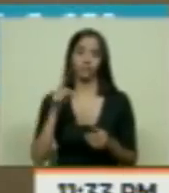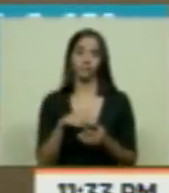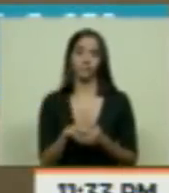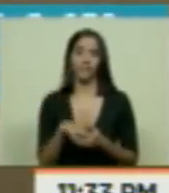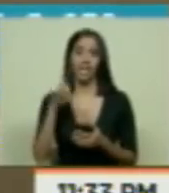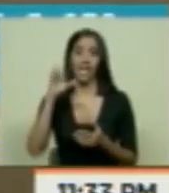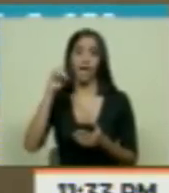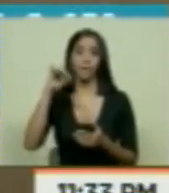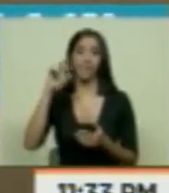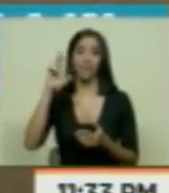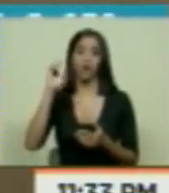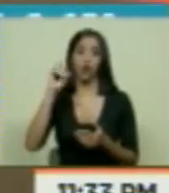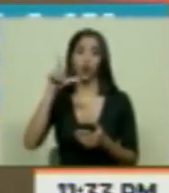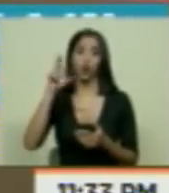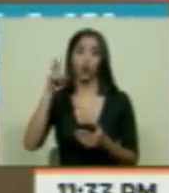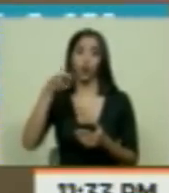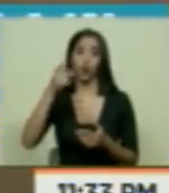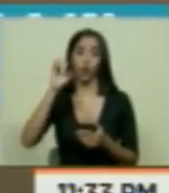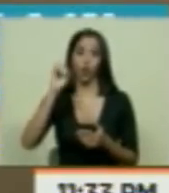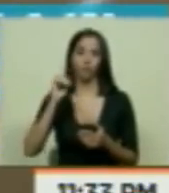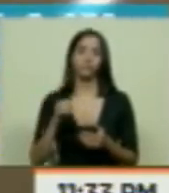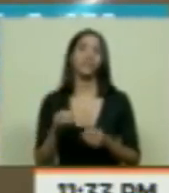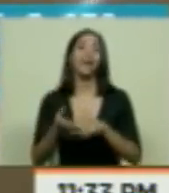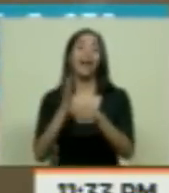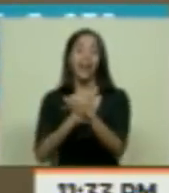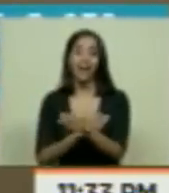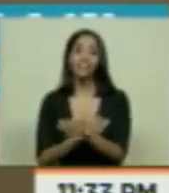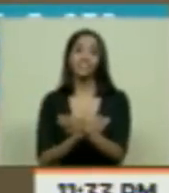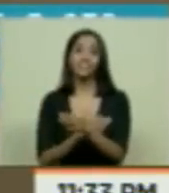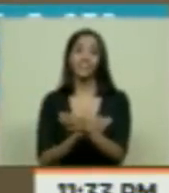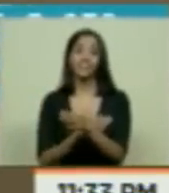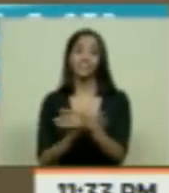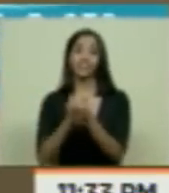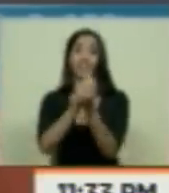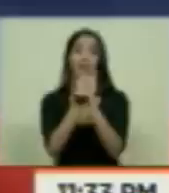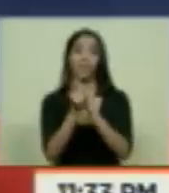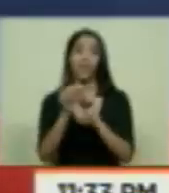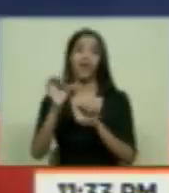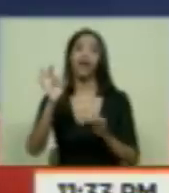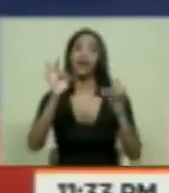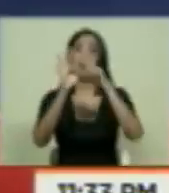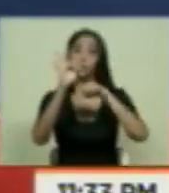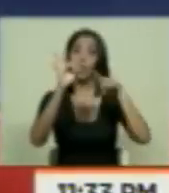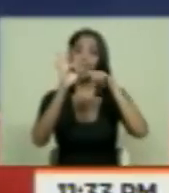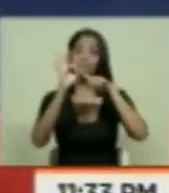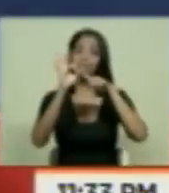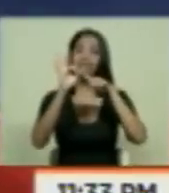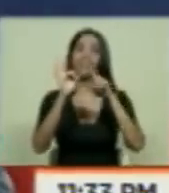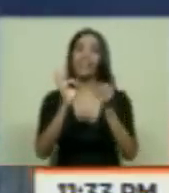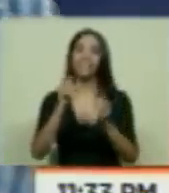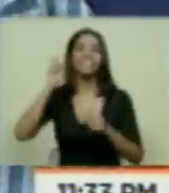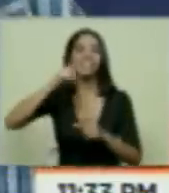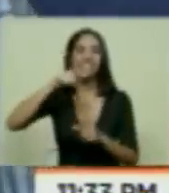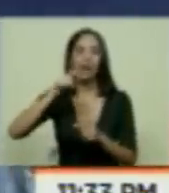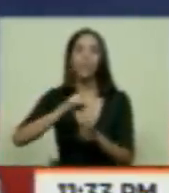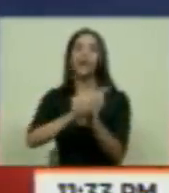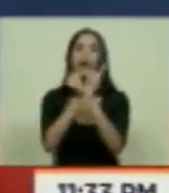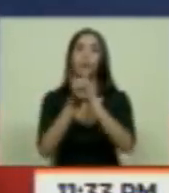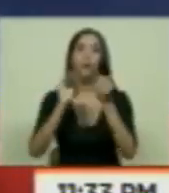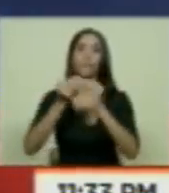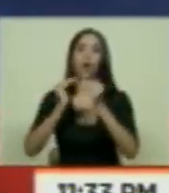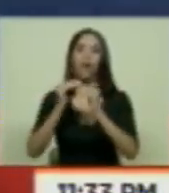@Emirolugo. Antes que la reconversión monetaria, lo que necesitamos es reconversión moral.